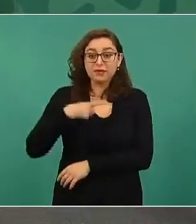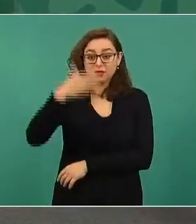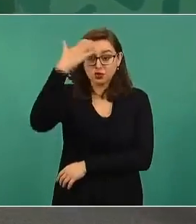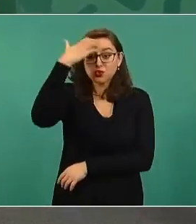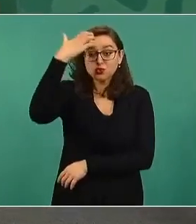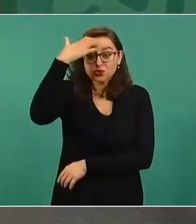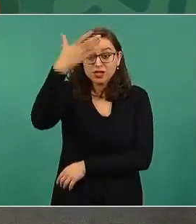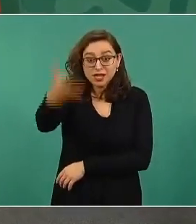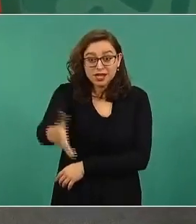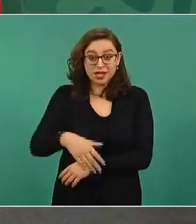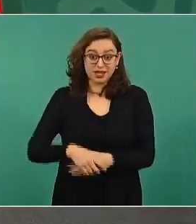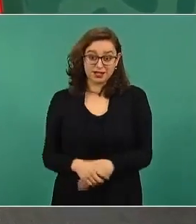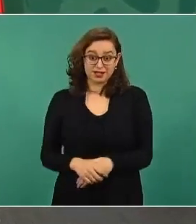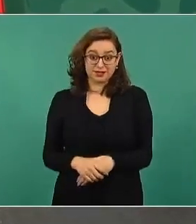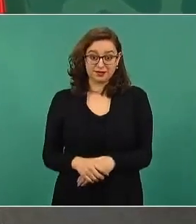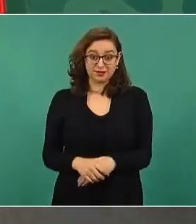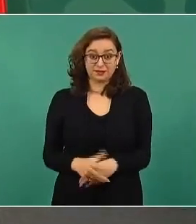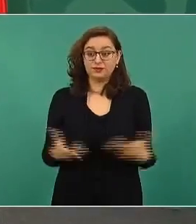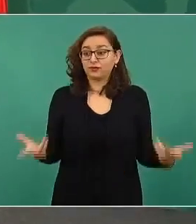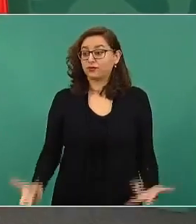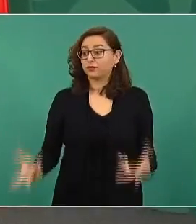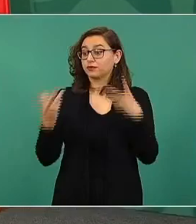Durante mucho tiempo, como dije,